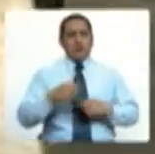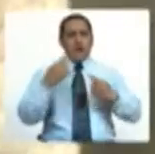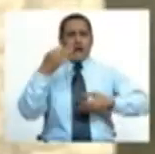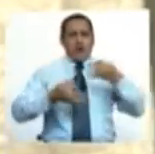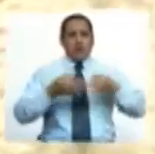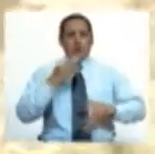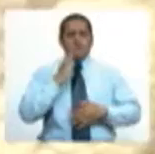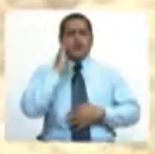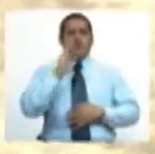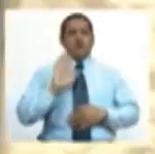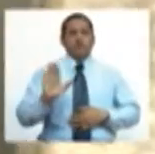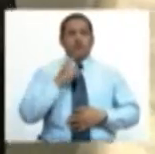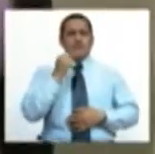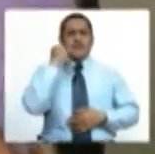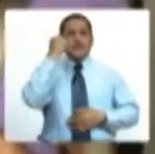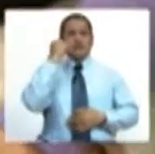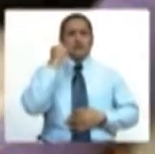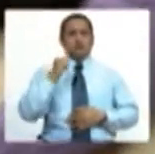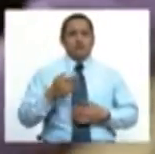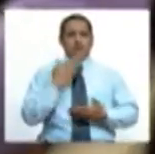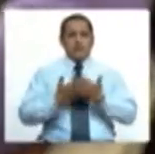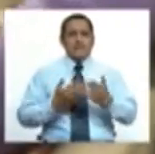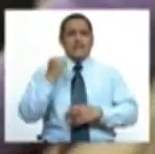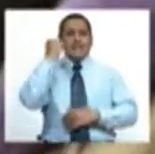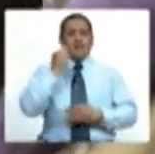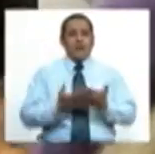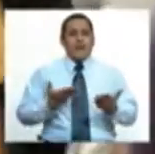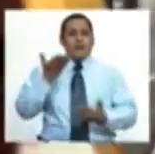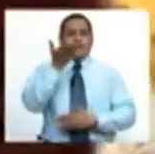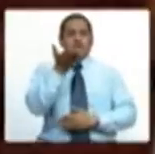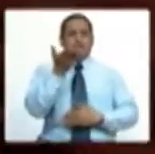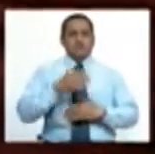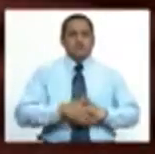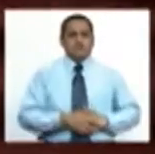audiencia para ejercer su derecho de apelación.